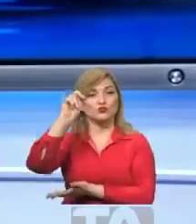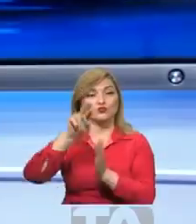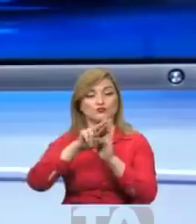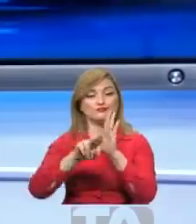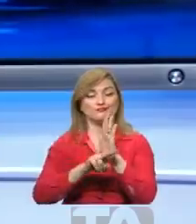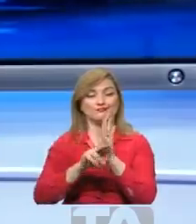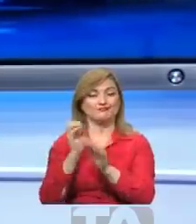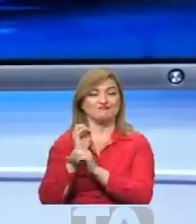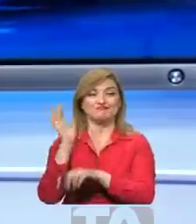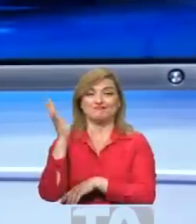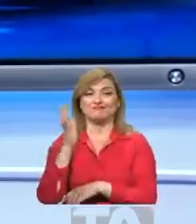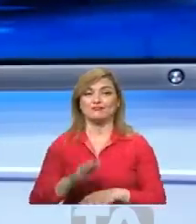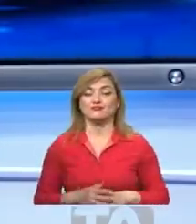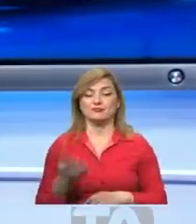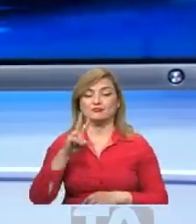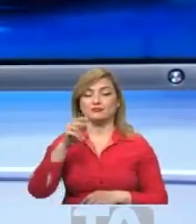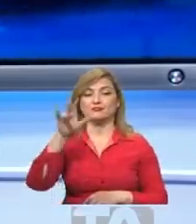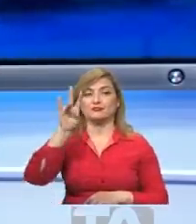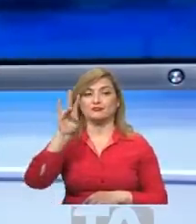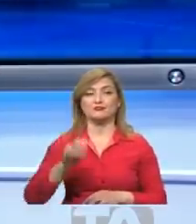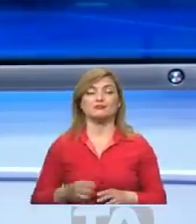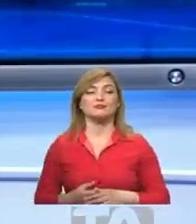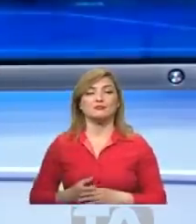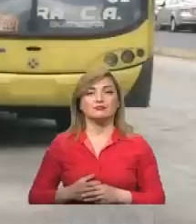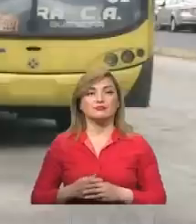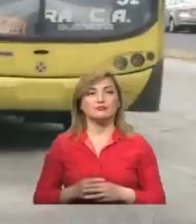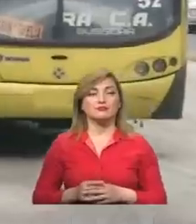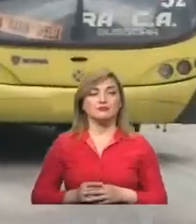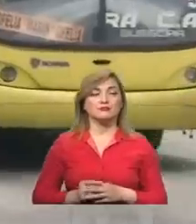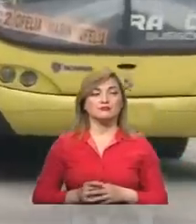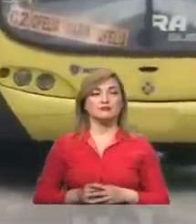requisito que es obligatorio desde 2017.